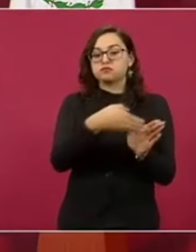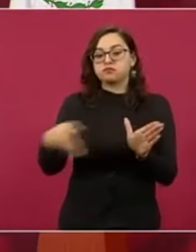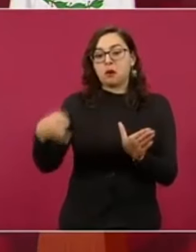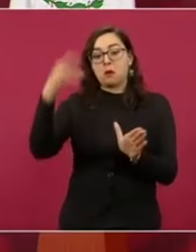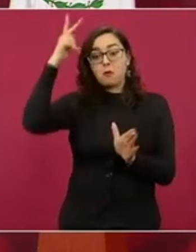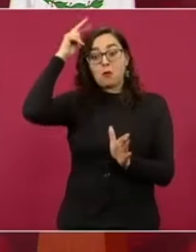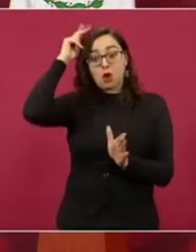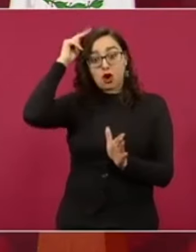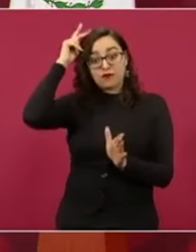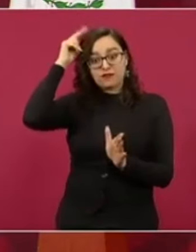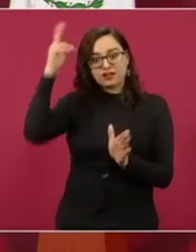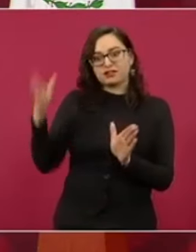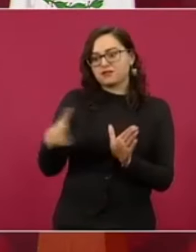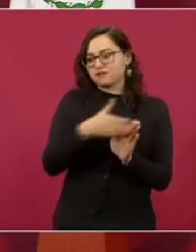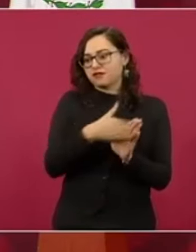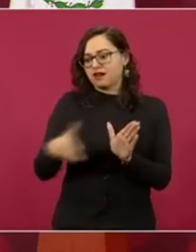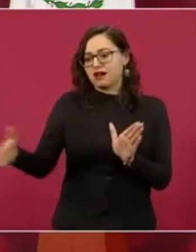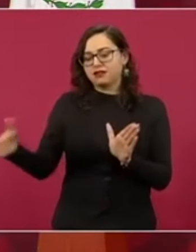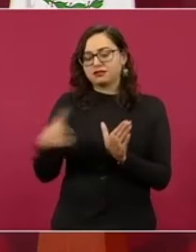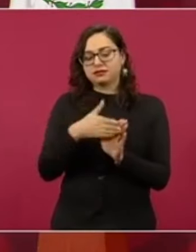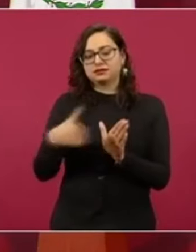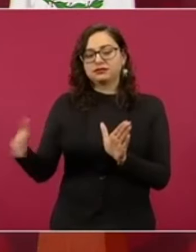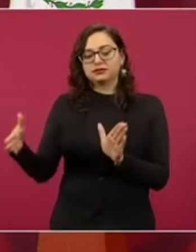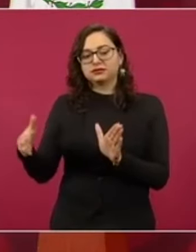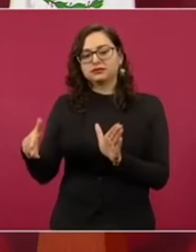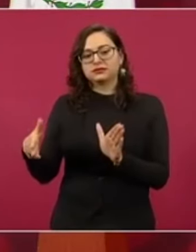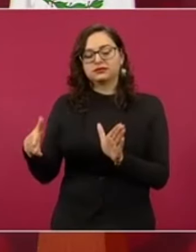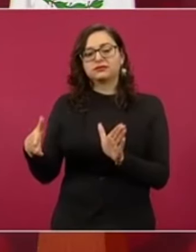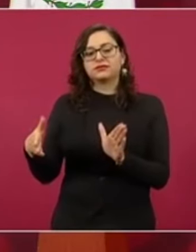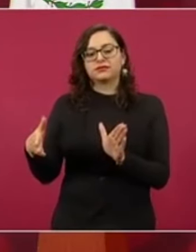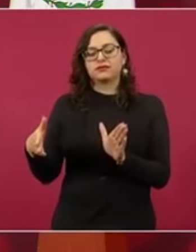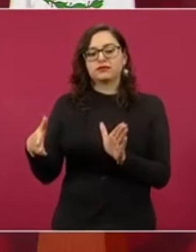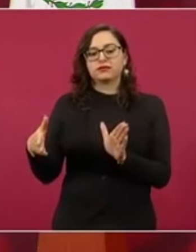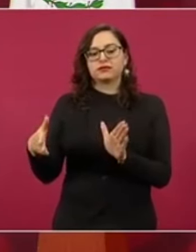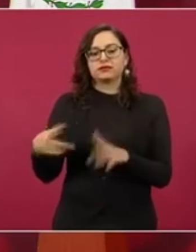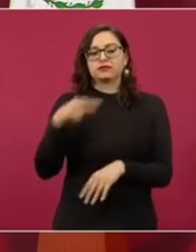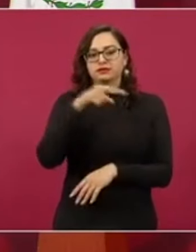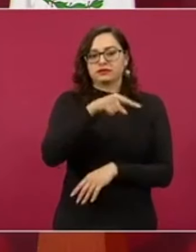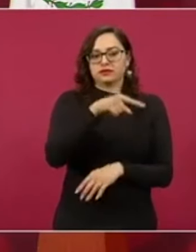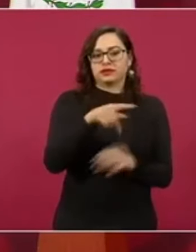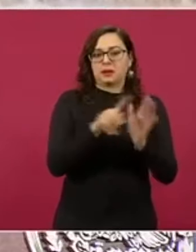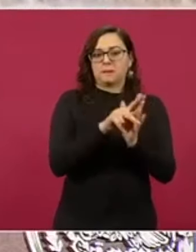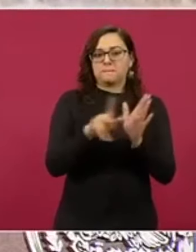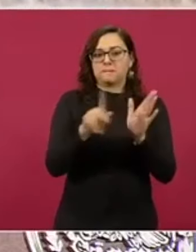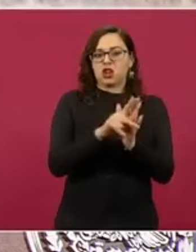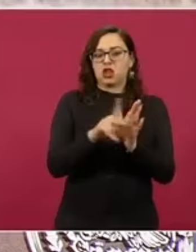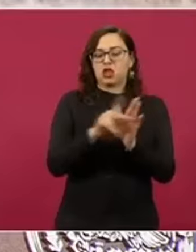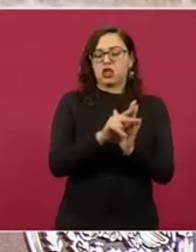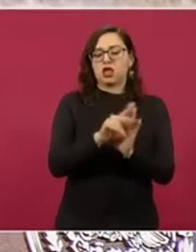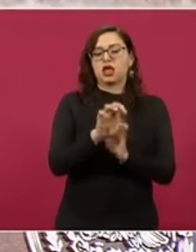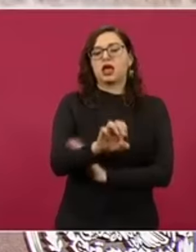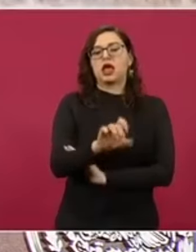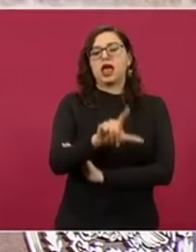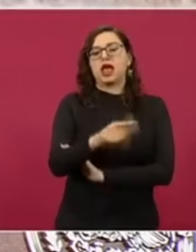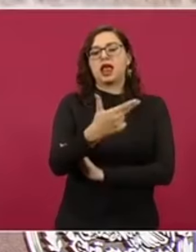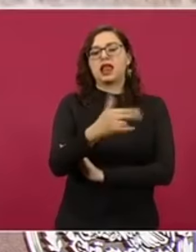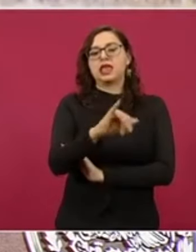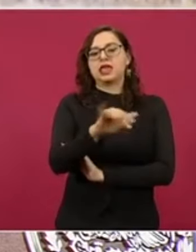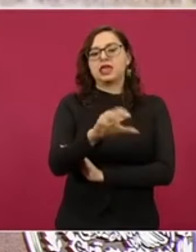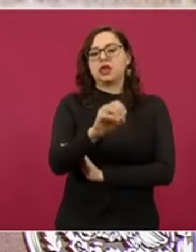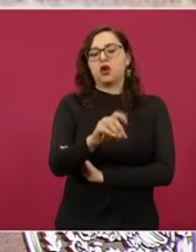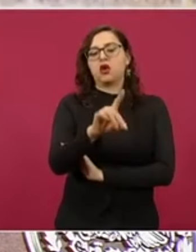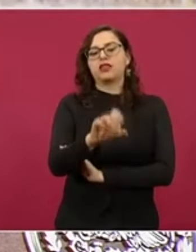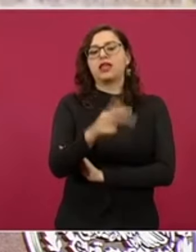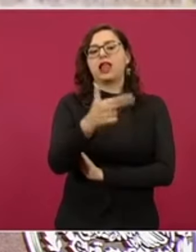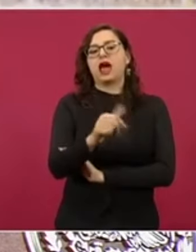con el periódico El Hijo del Aguisote, se